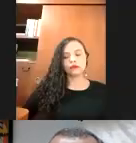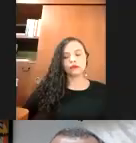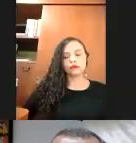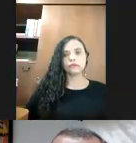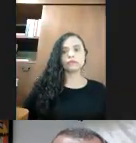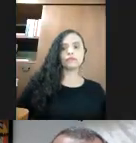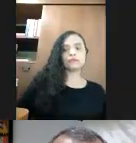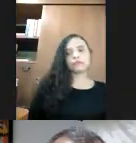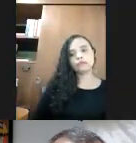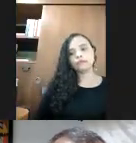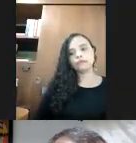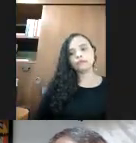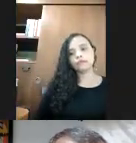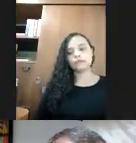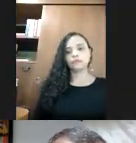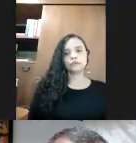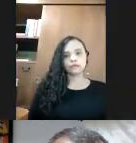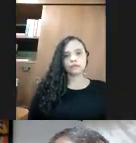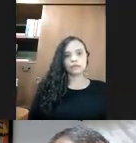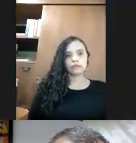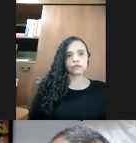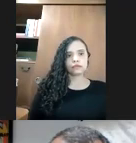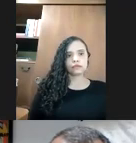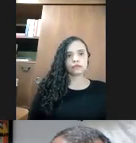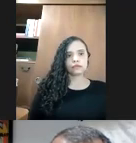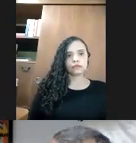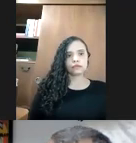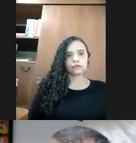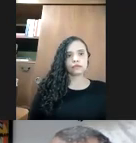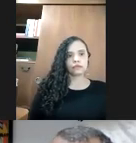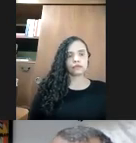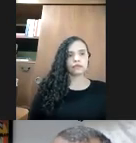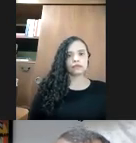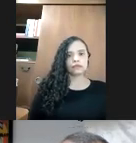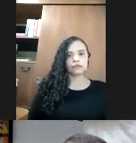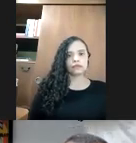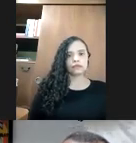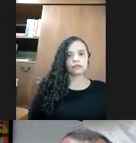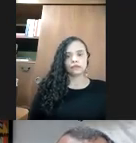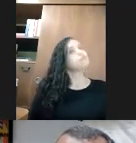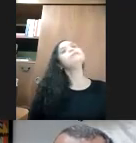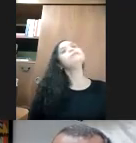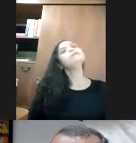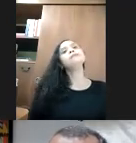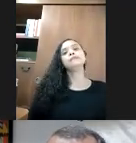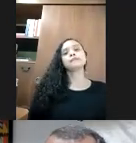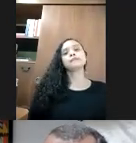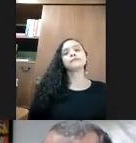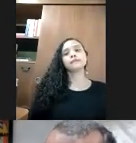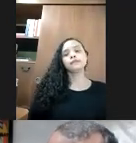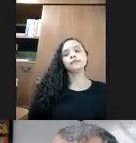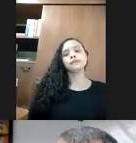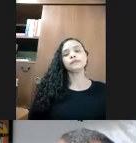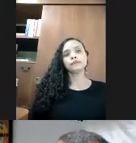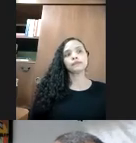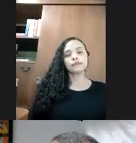con las personas mayores. De verdad, quiero darles las gracias por su interés, por la puntualidad, y en